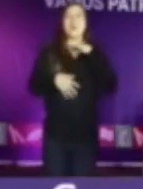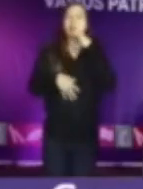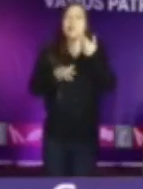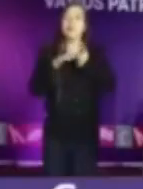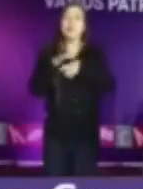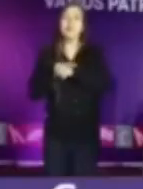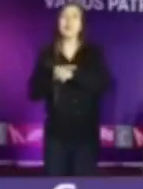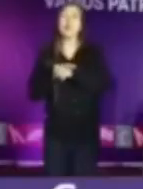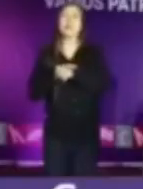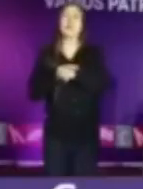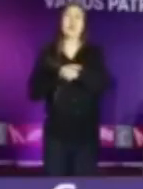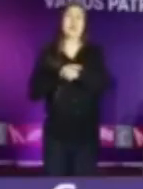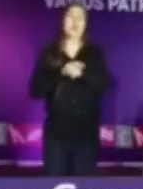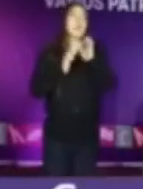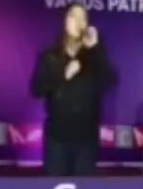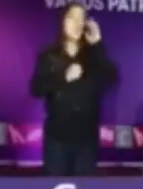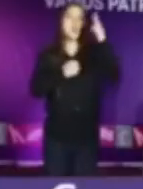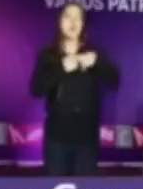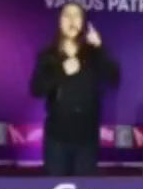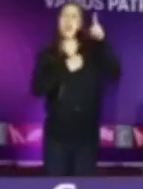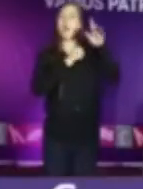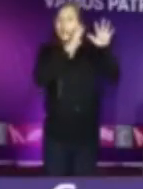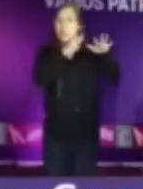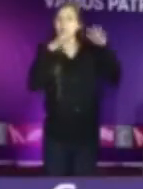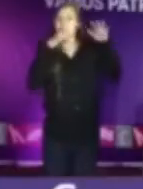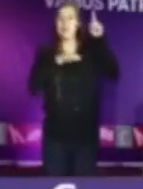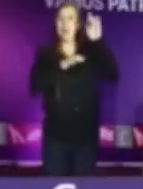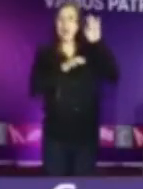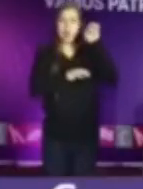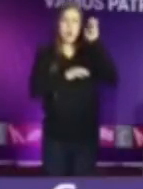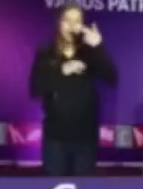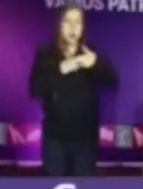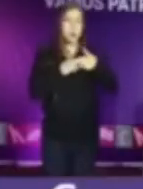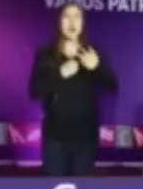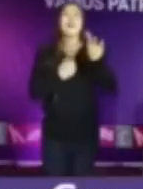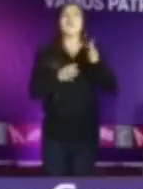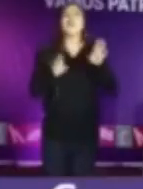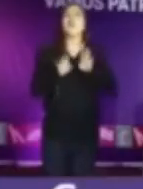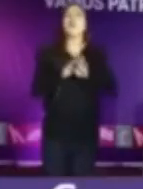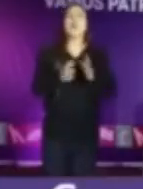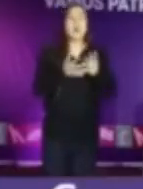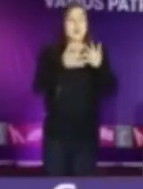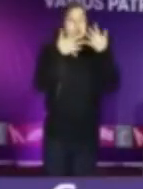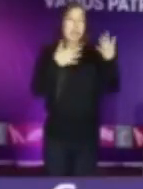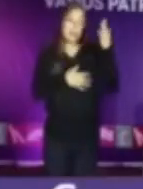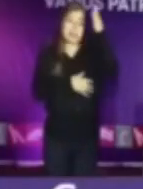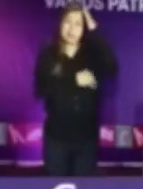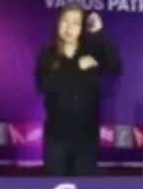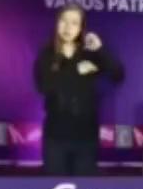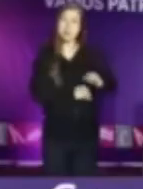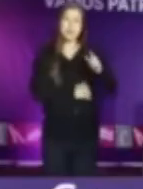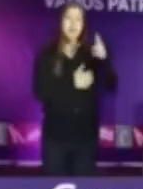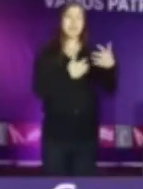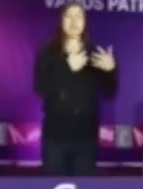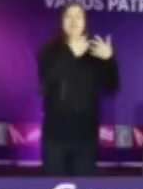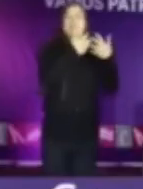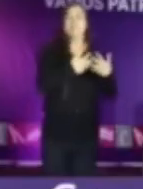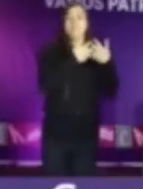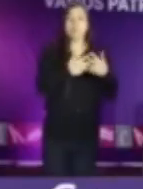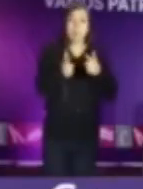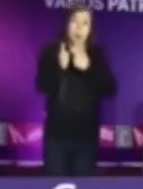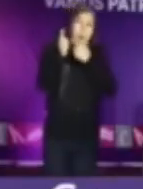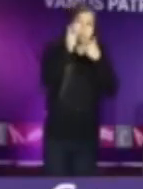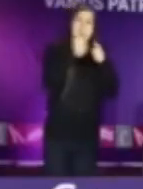seno de la Unión Europea, en el Parlamento Europeo, cómo los grandes señores de la industria de las armas siguen